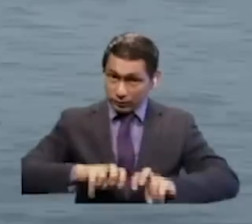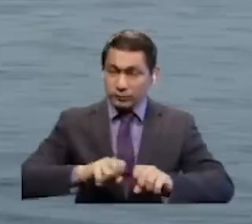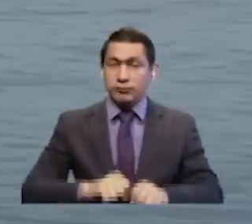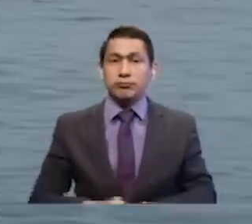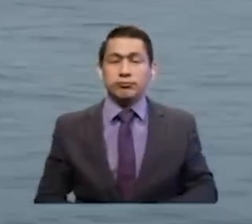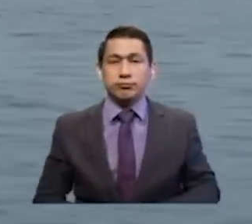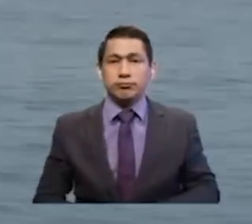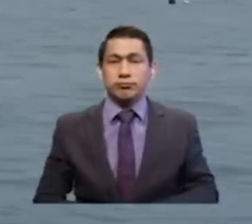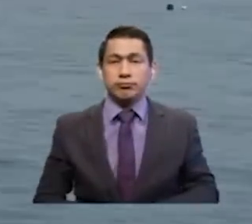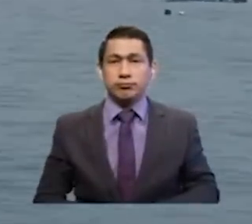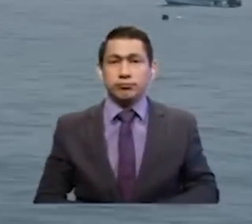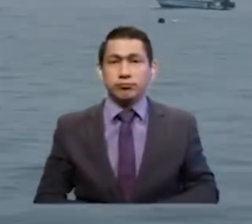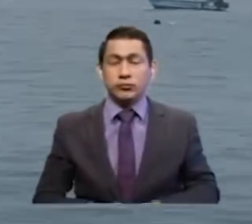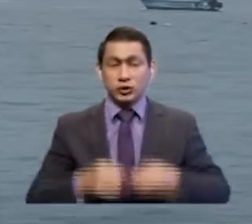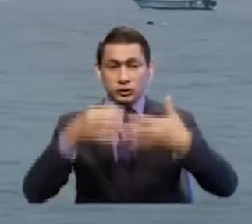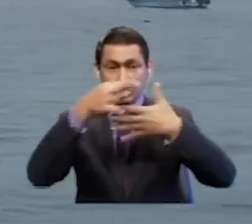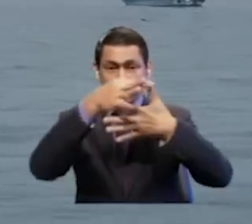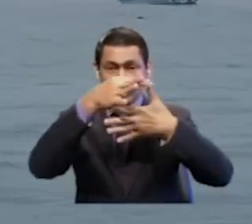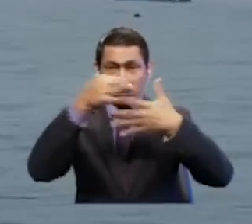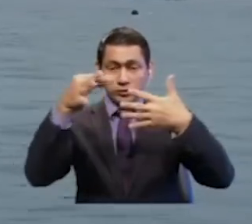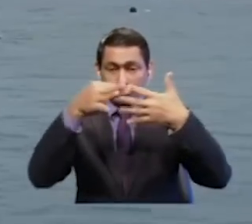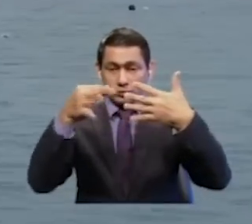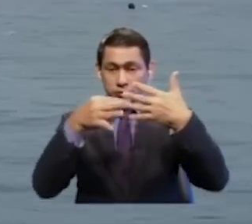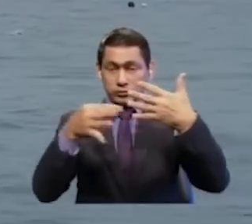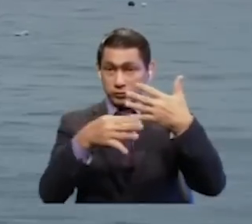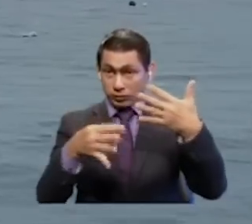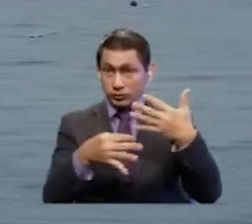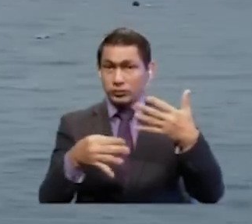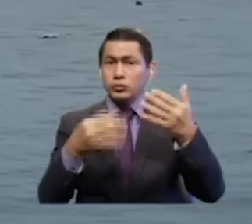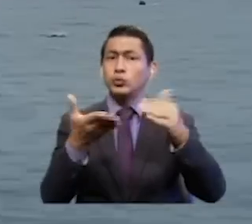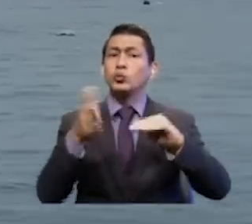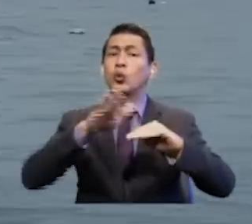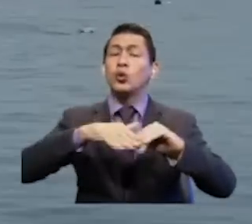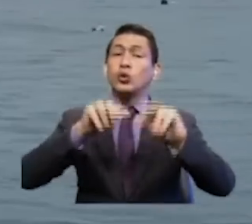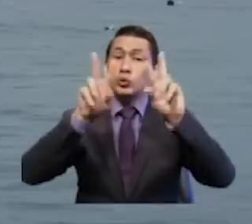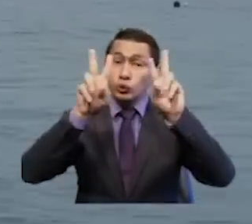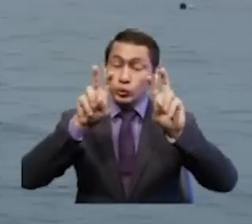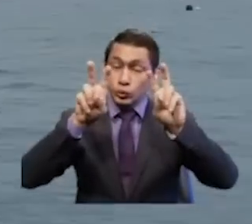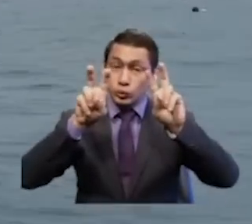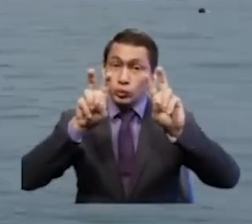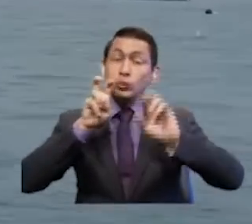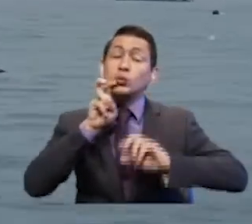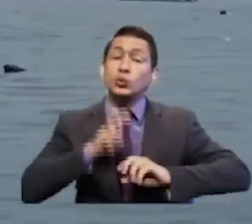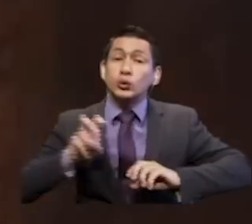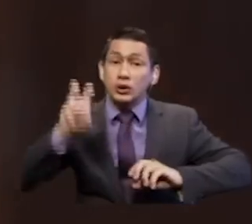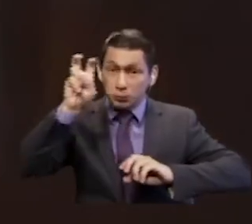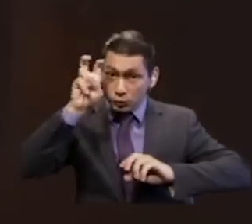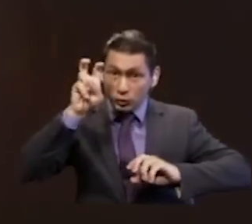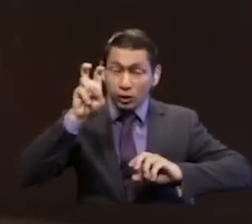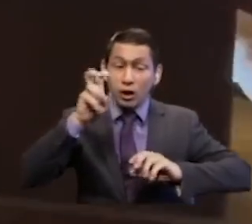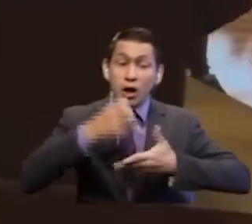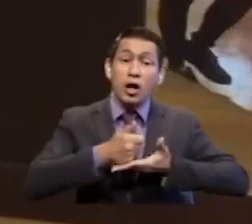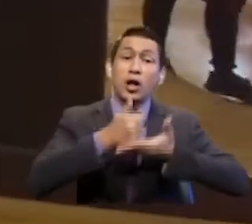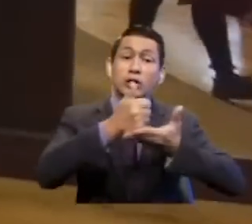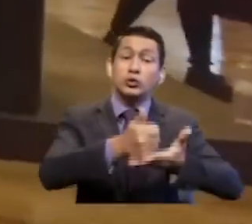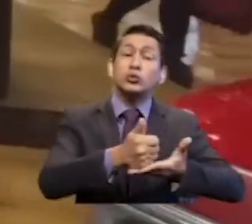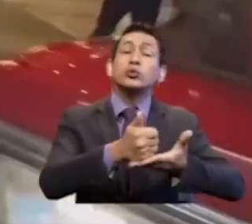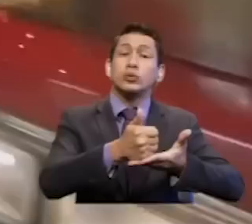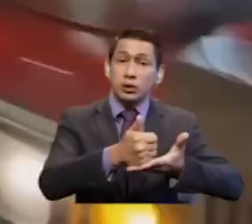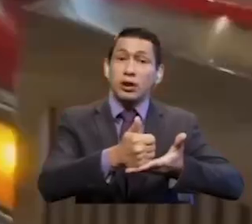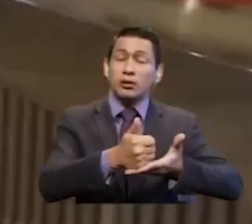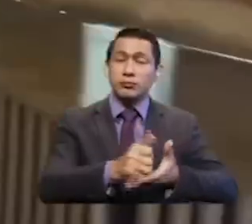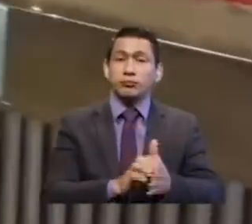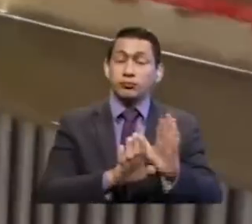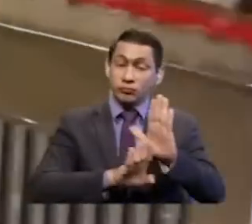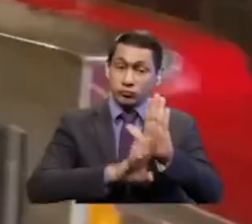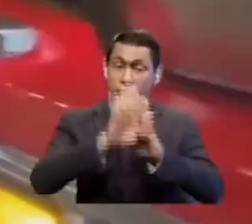prototipado. Puesta en marcha de emprendimientos, negocios y MIPIMES innovadoras que aporten a resolver problemáticas del sector turístico y negocios turísticos consolidados